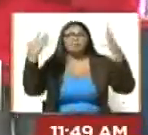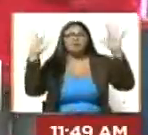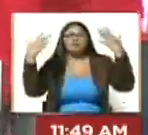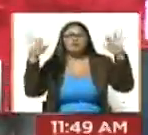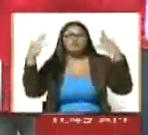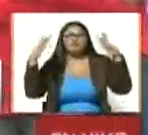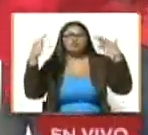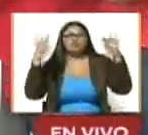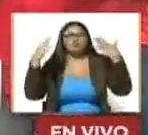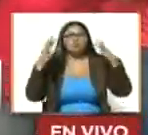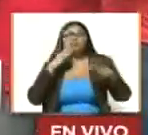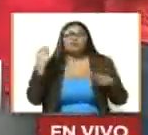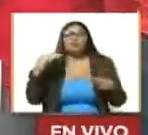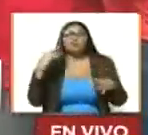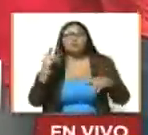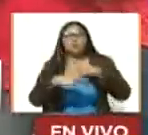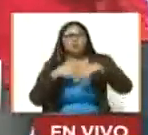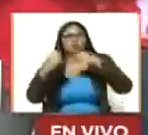la juventud revolucionaria.